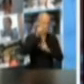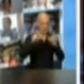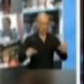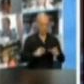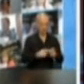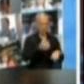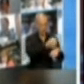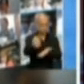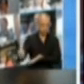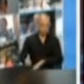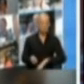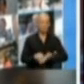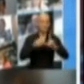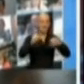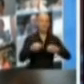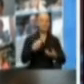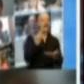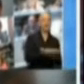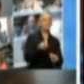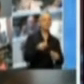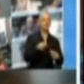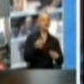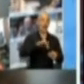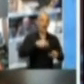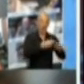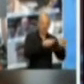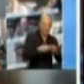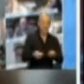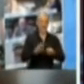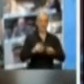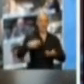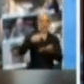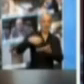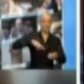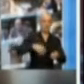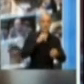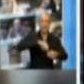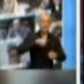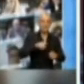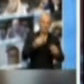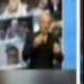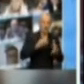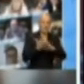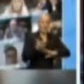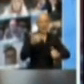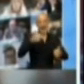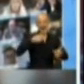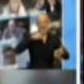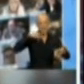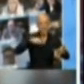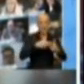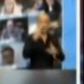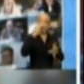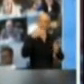de Diputados y desde el Congreso en general hemos venido acompañando al Poder Ejecutivo en las medidas que ha venido tomando para intentar dar